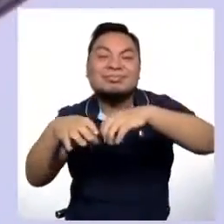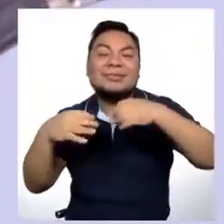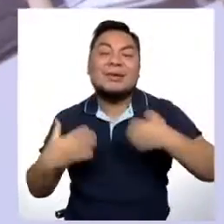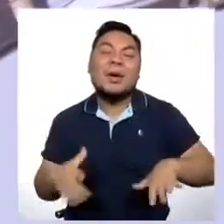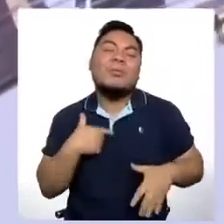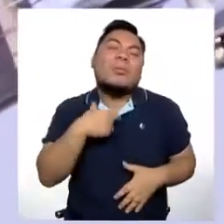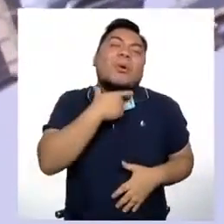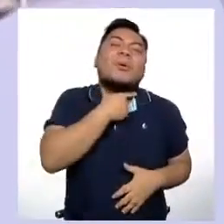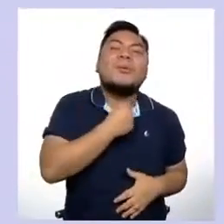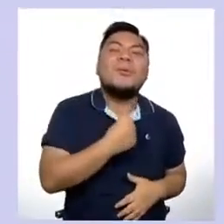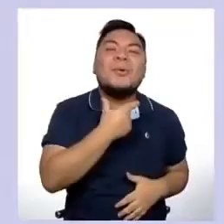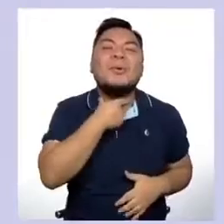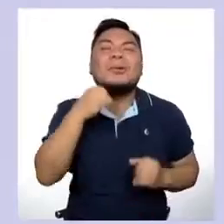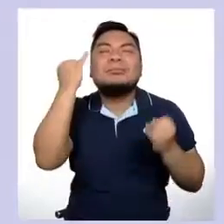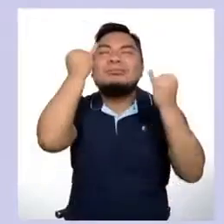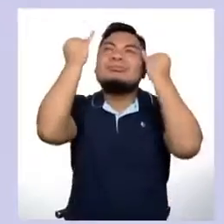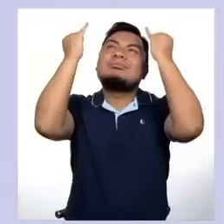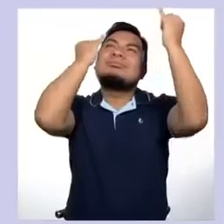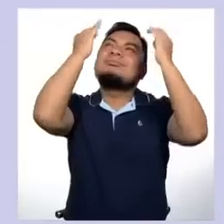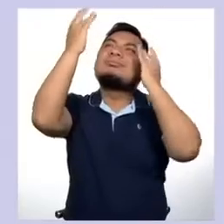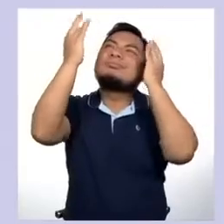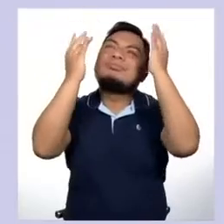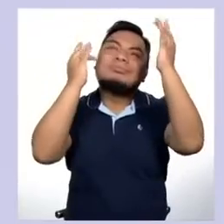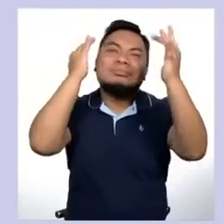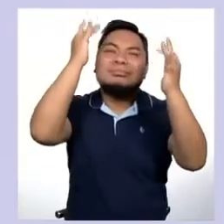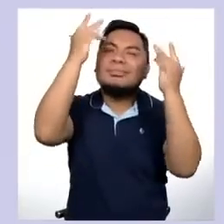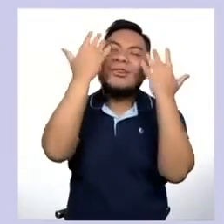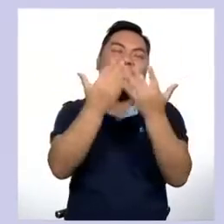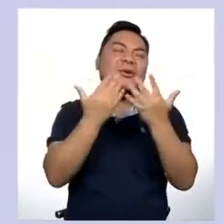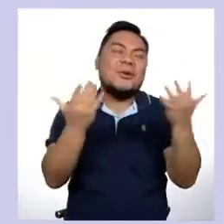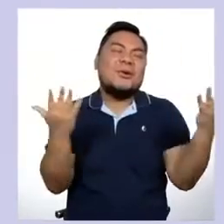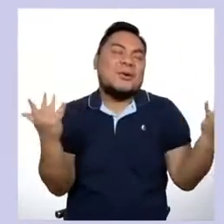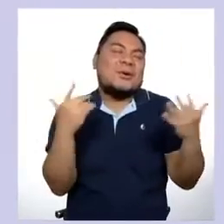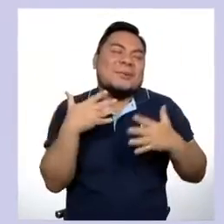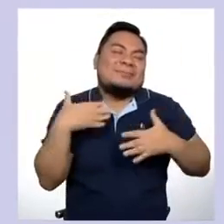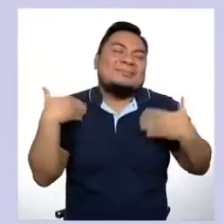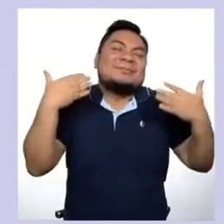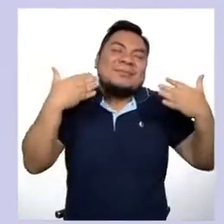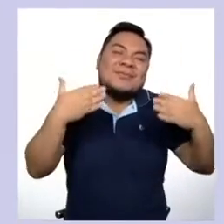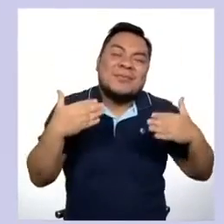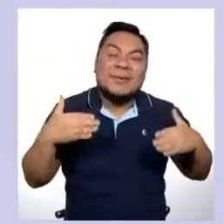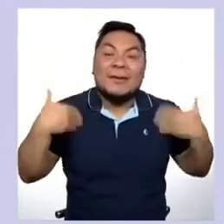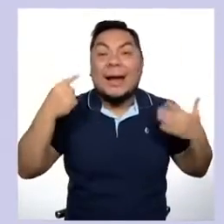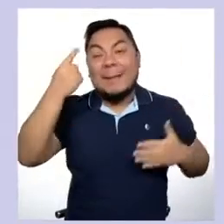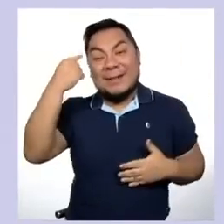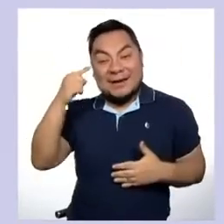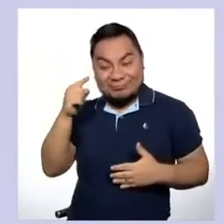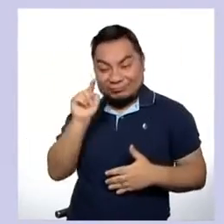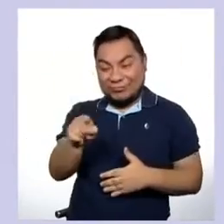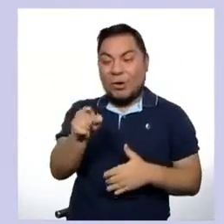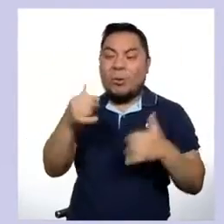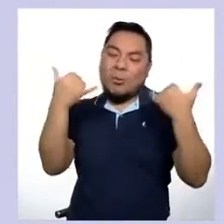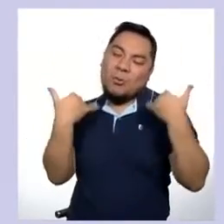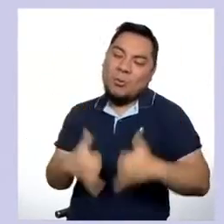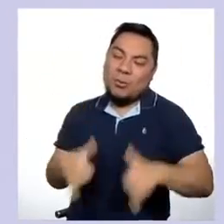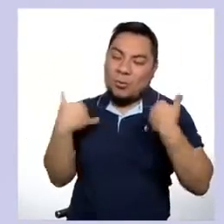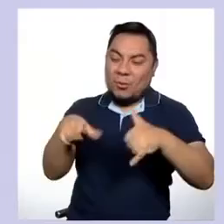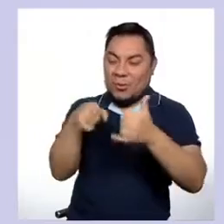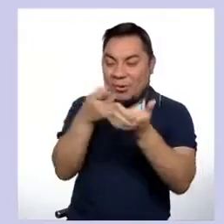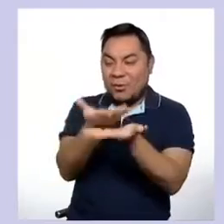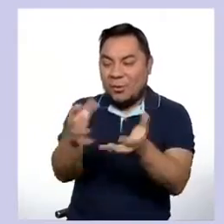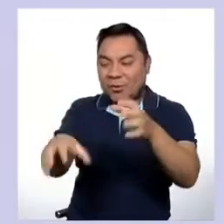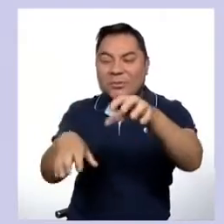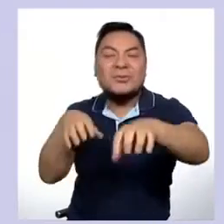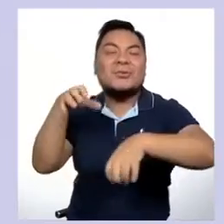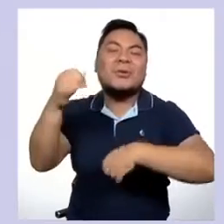gusta crear cosas divertidas para jugar con